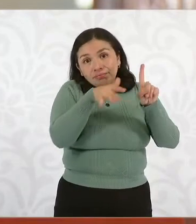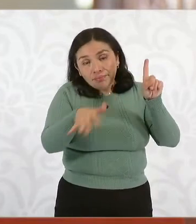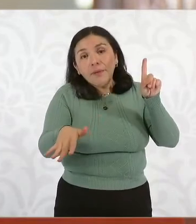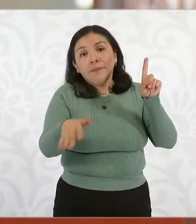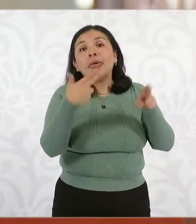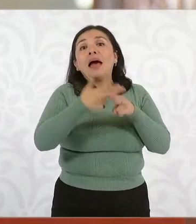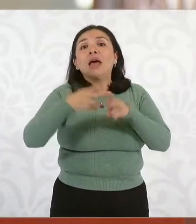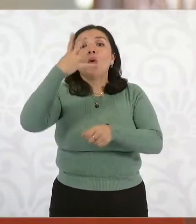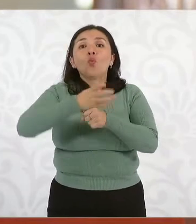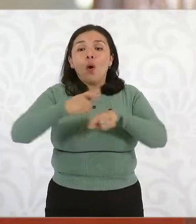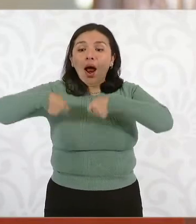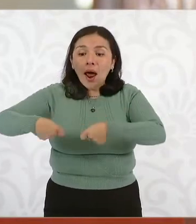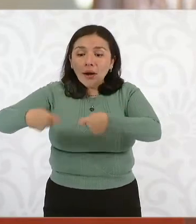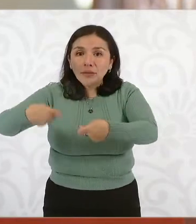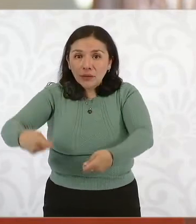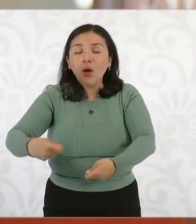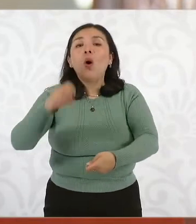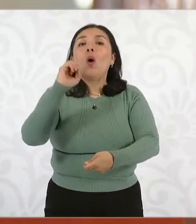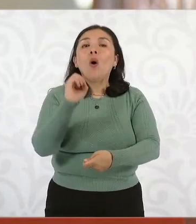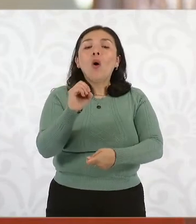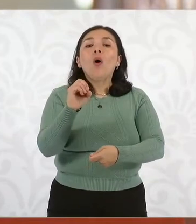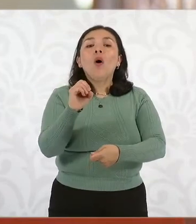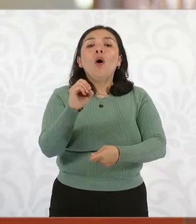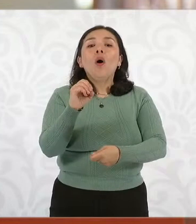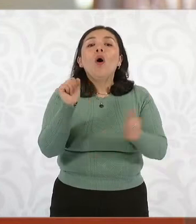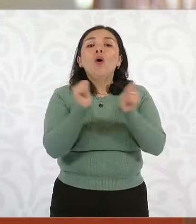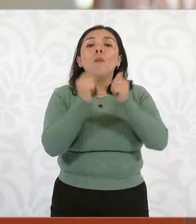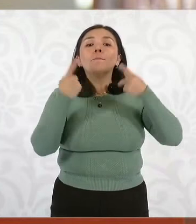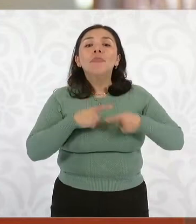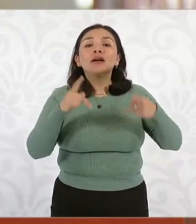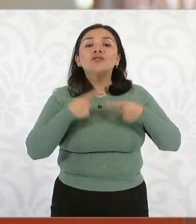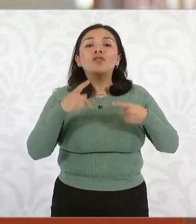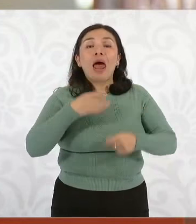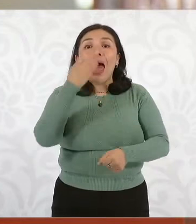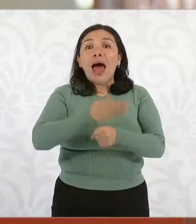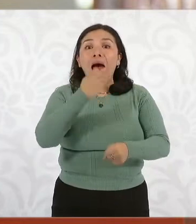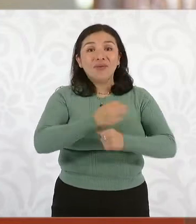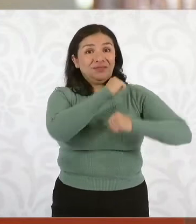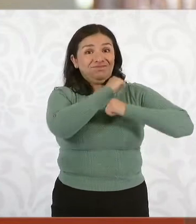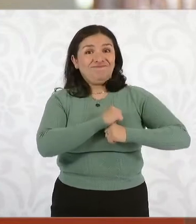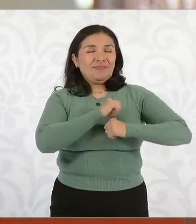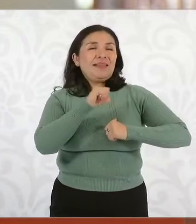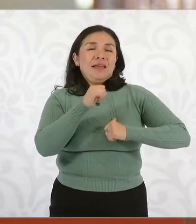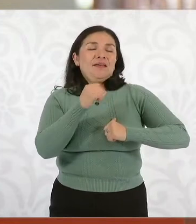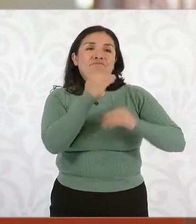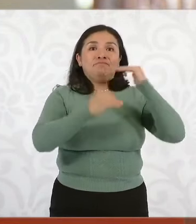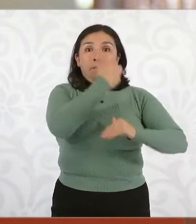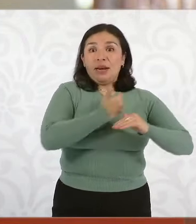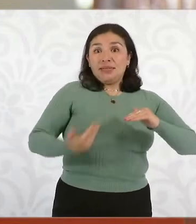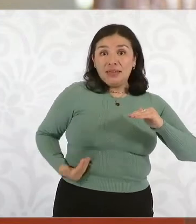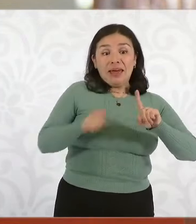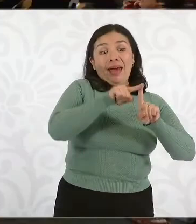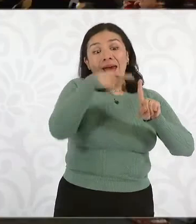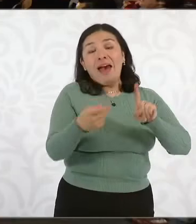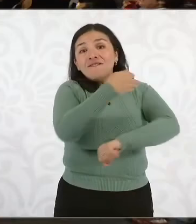grado o de afinidad hasta el 2º grado con la persona que está ejerciendo la titularidad del Ejecutivo Federal. Este